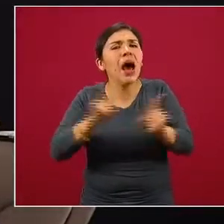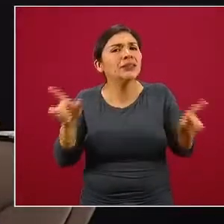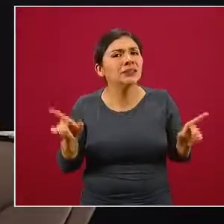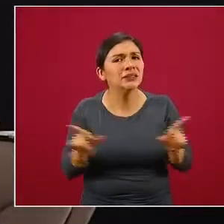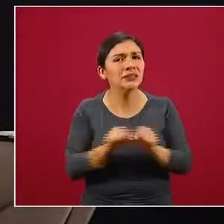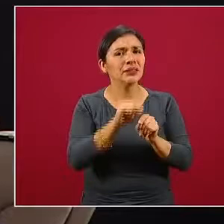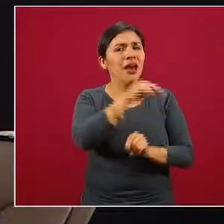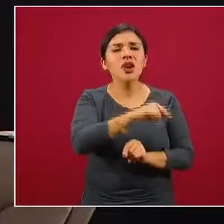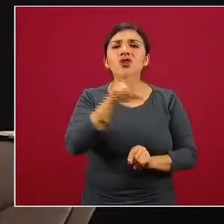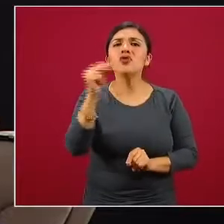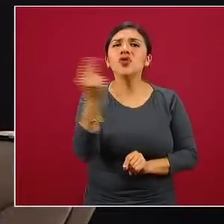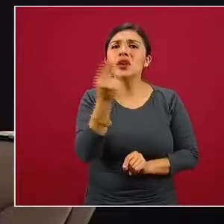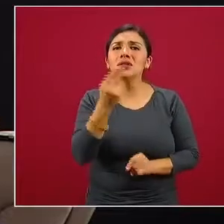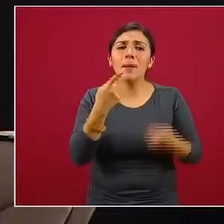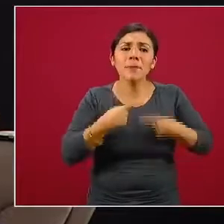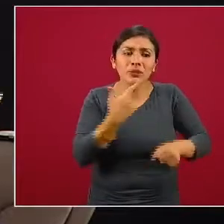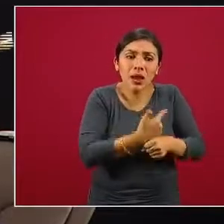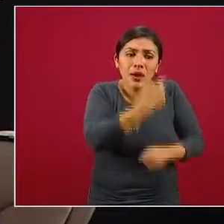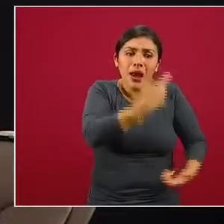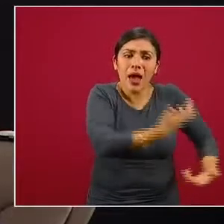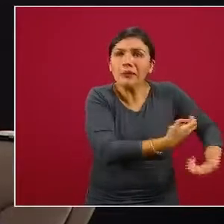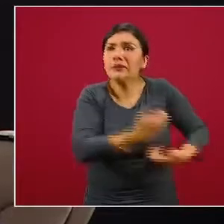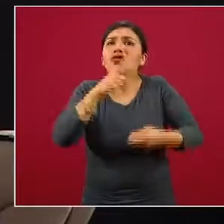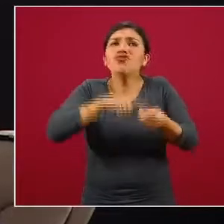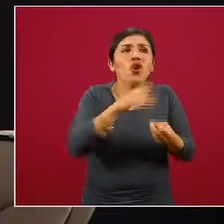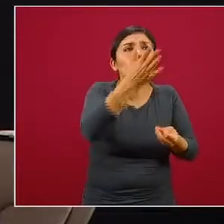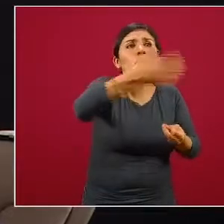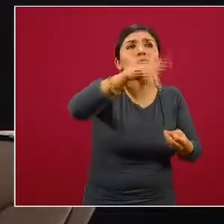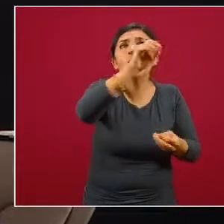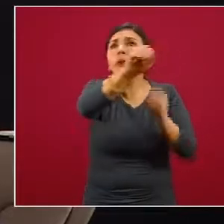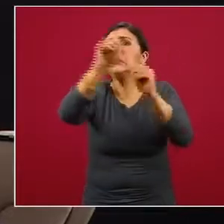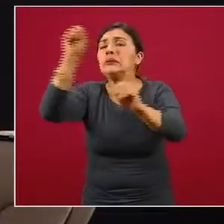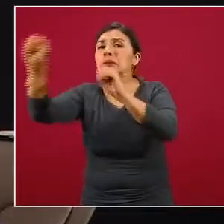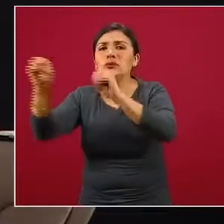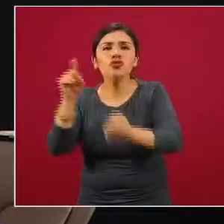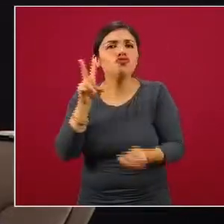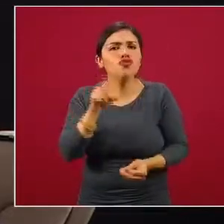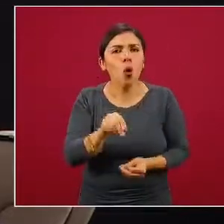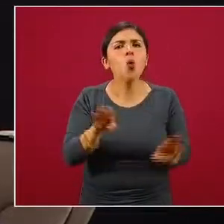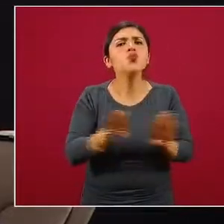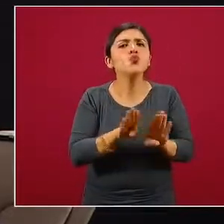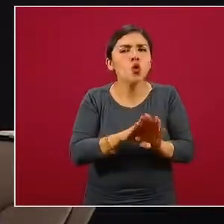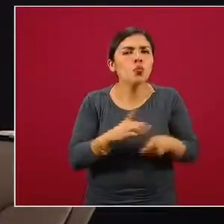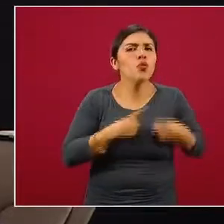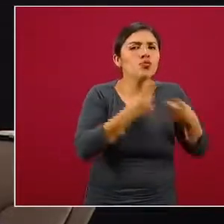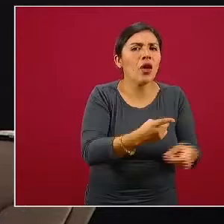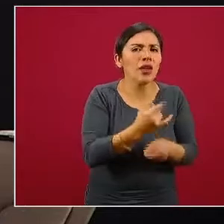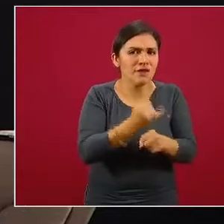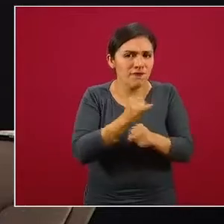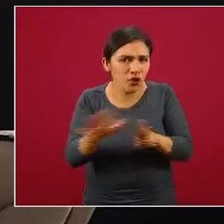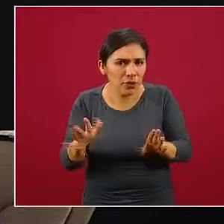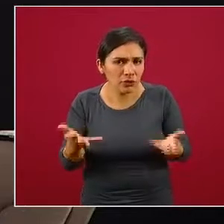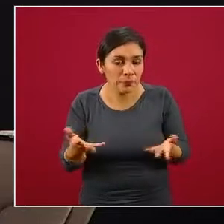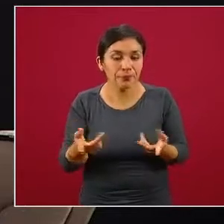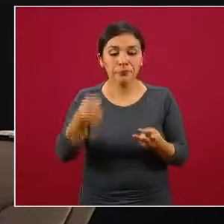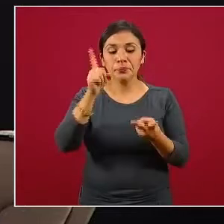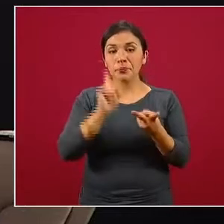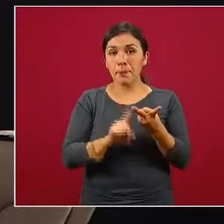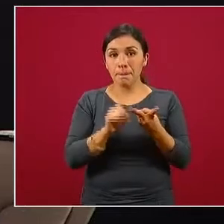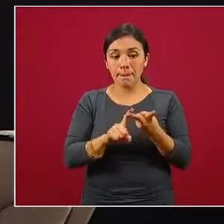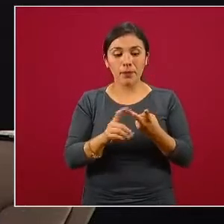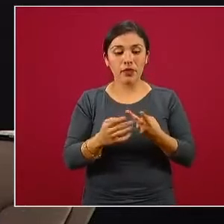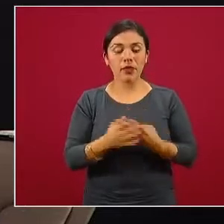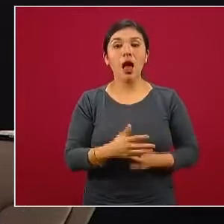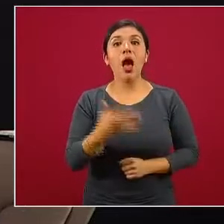no tengan que estar con sus enfermos graves recorriendo de hospital en hospital en estas zonas? La otra es que